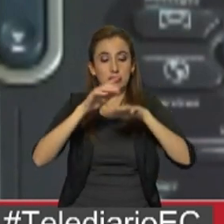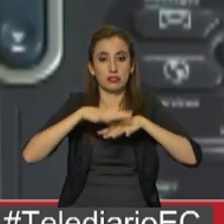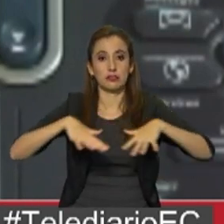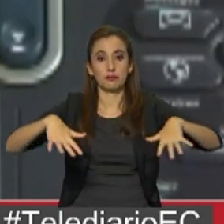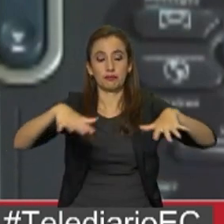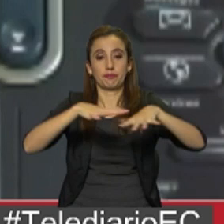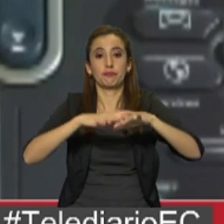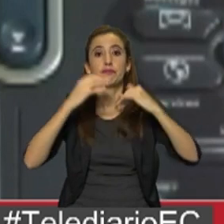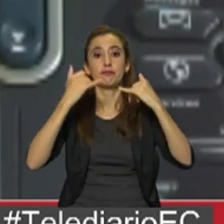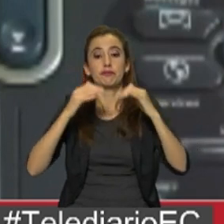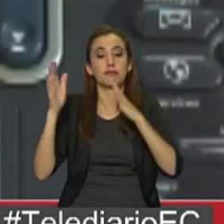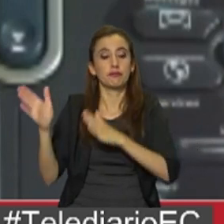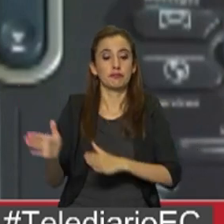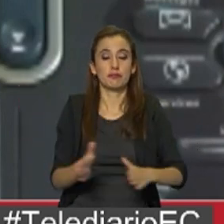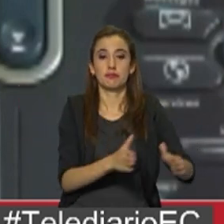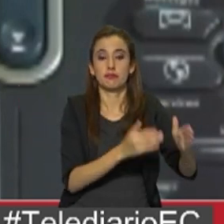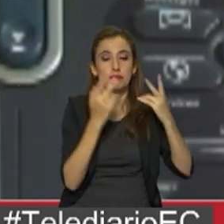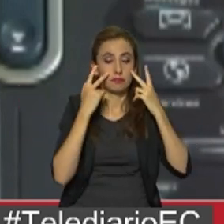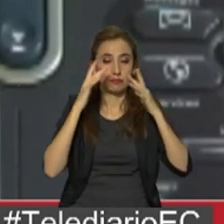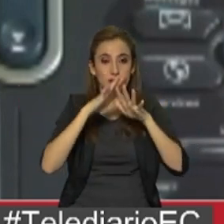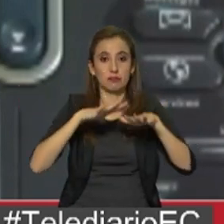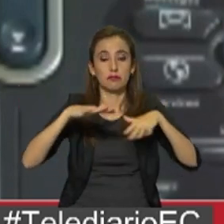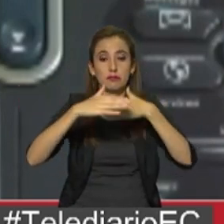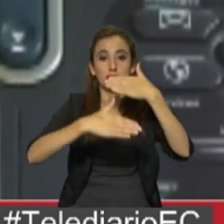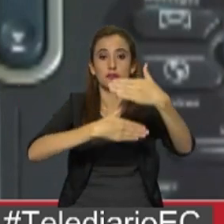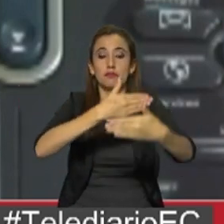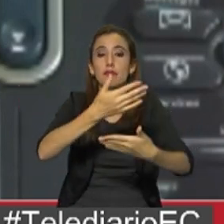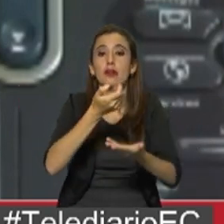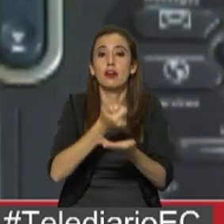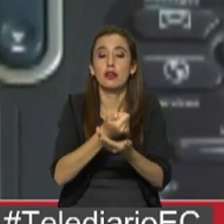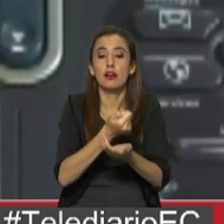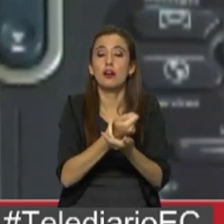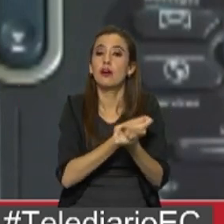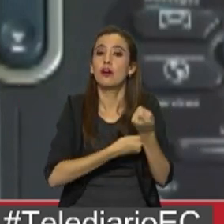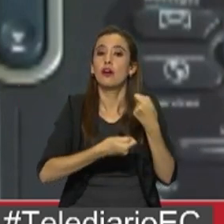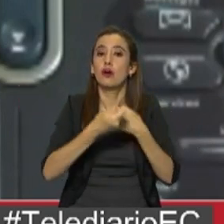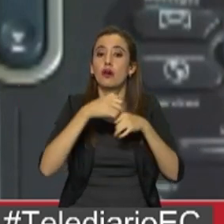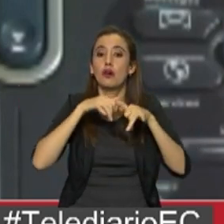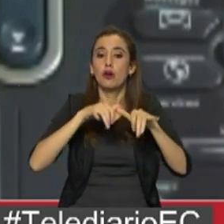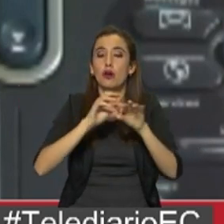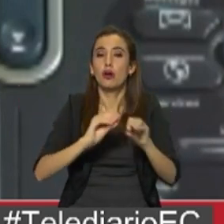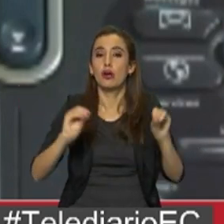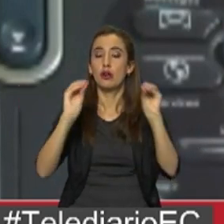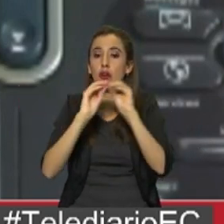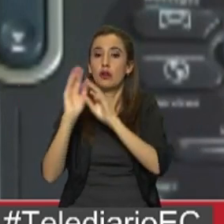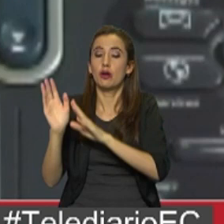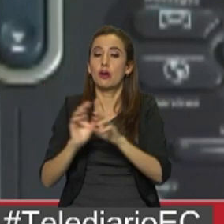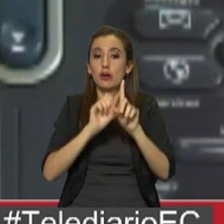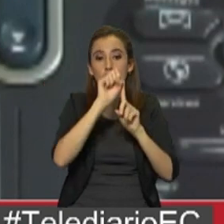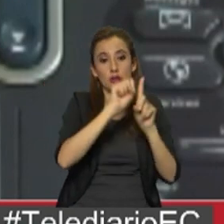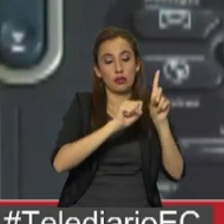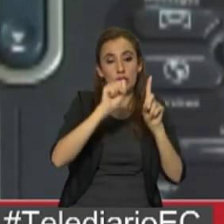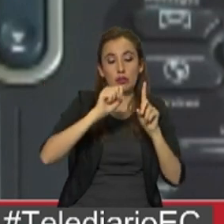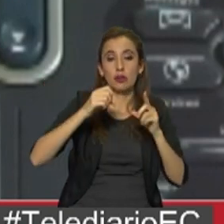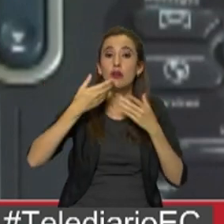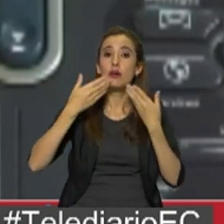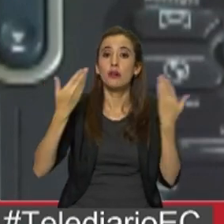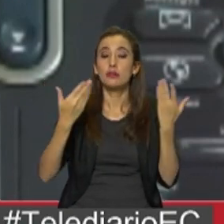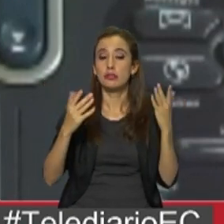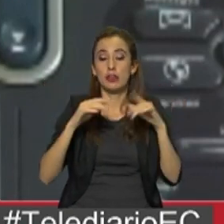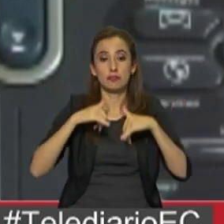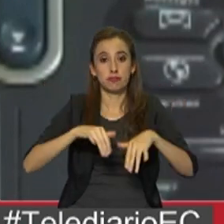en estos días de crisis sobre todo por la liquidez propia del sistema y la liquidez propia del sistema se ha priorizado el